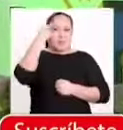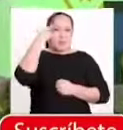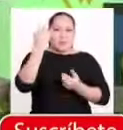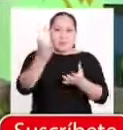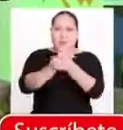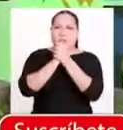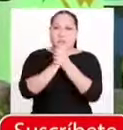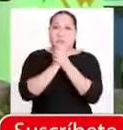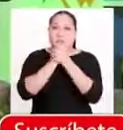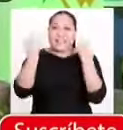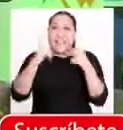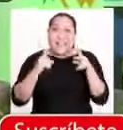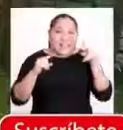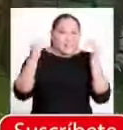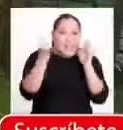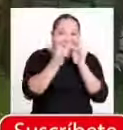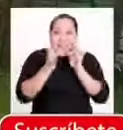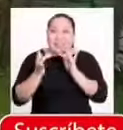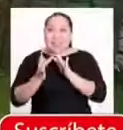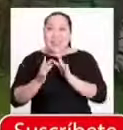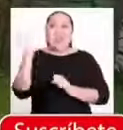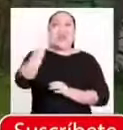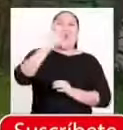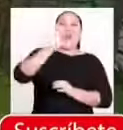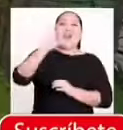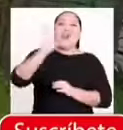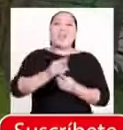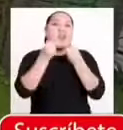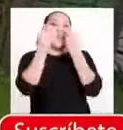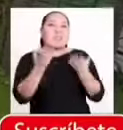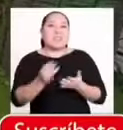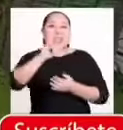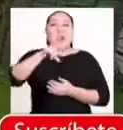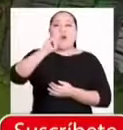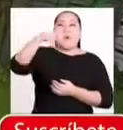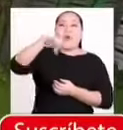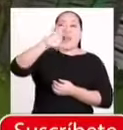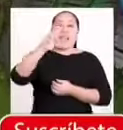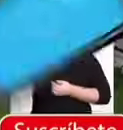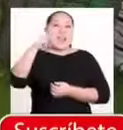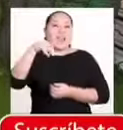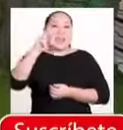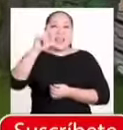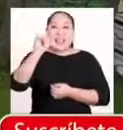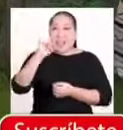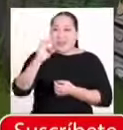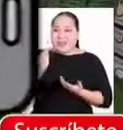nuestros amigos ya están con nosotros. ¡Hola! ¿Cómo están, Juan, Carmen, Laura?